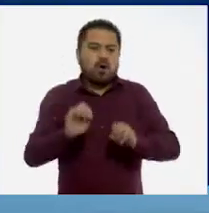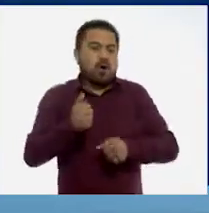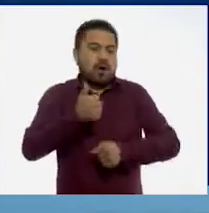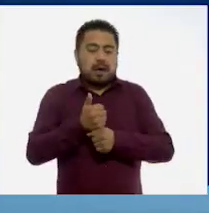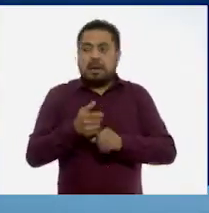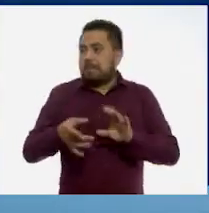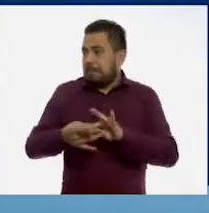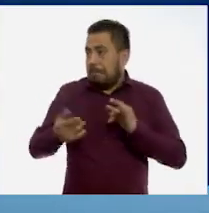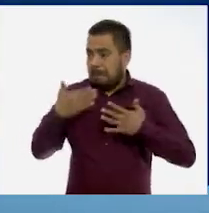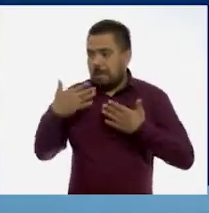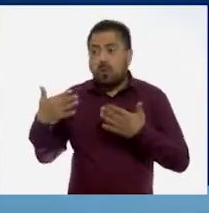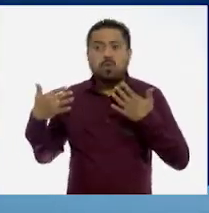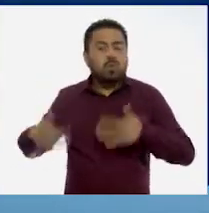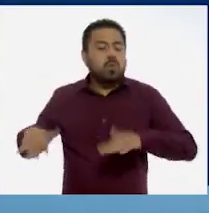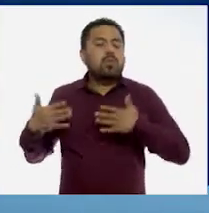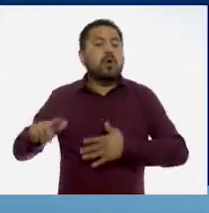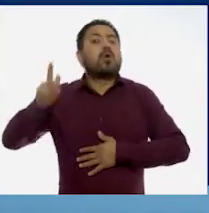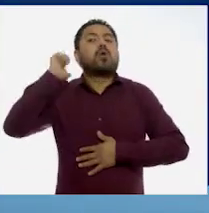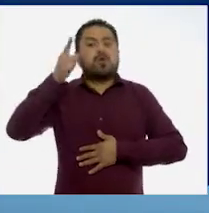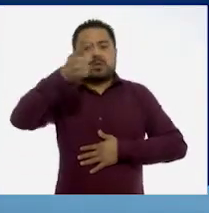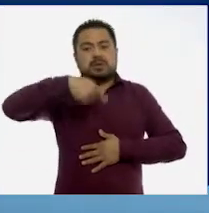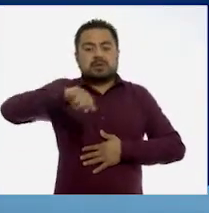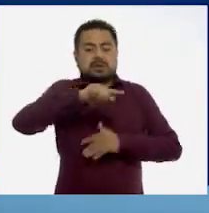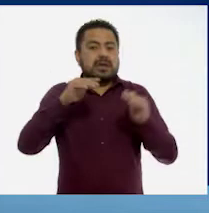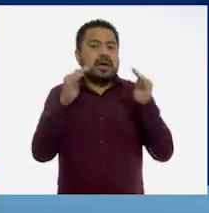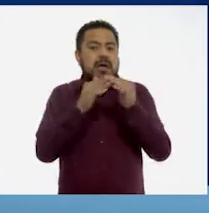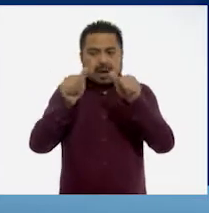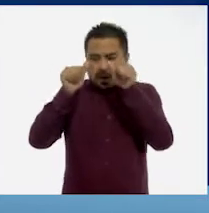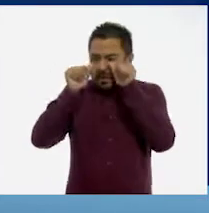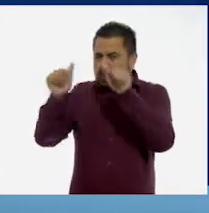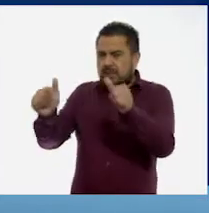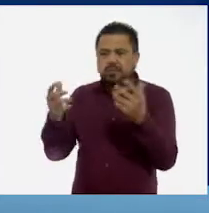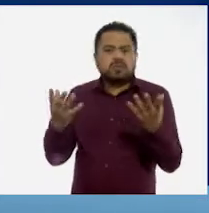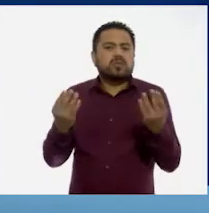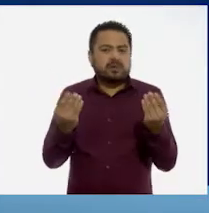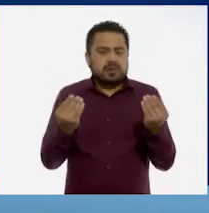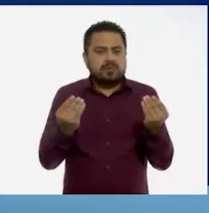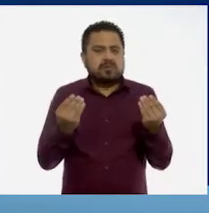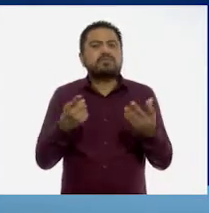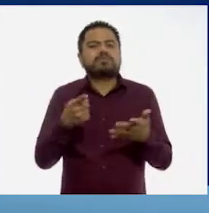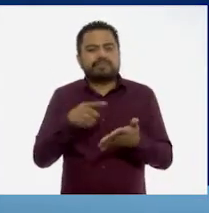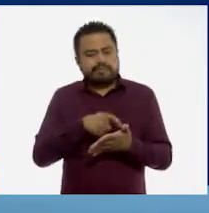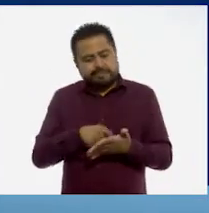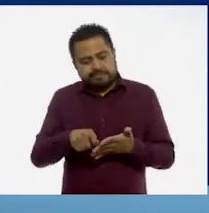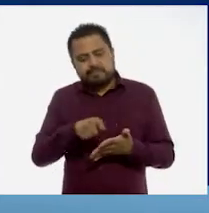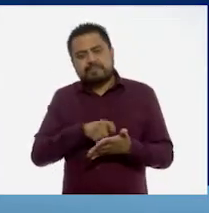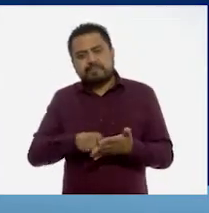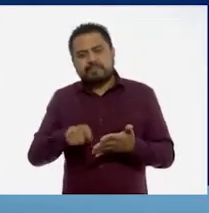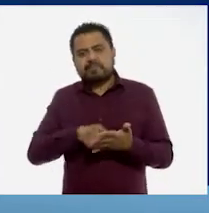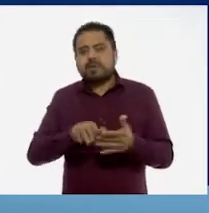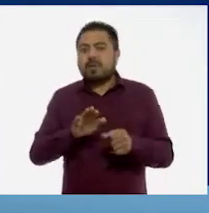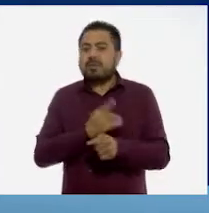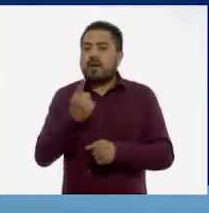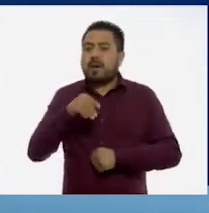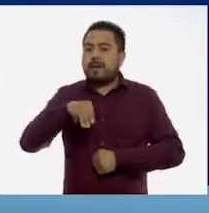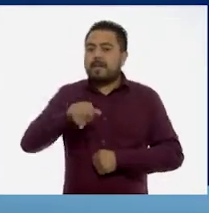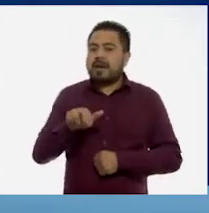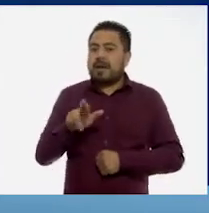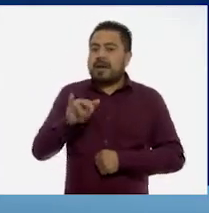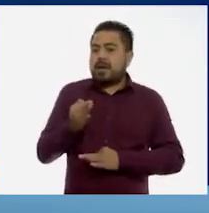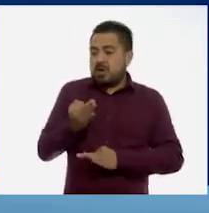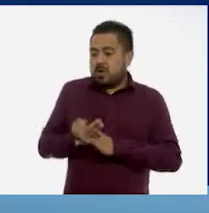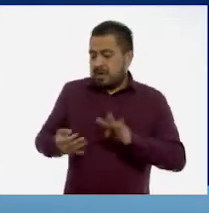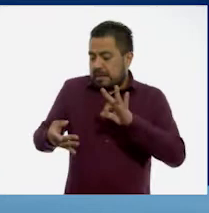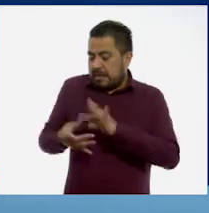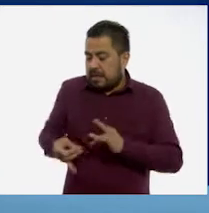buena explicación, María. Espero que en casa hayan puesto mucha atención y que vayan tomando nota, porque María nos acaba de